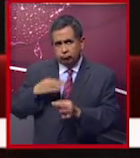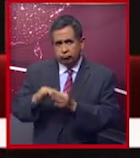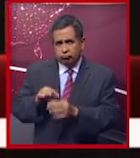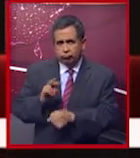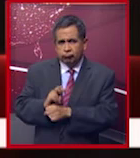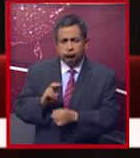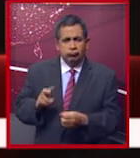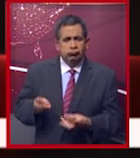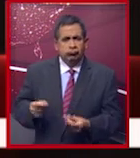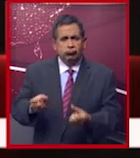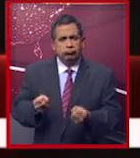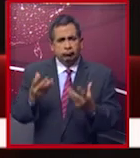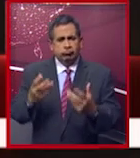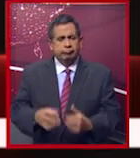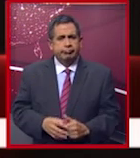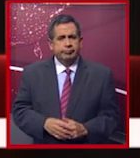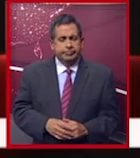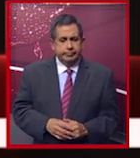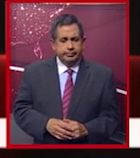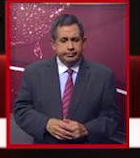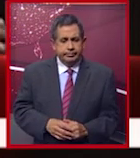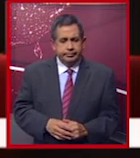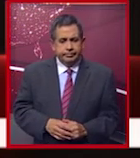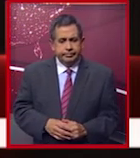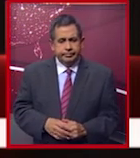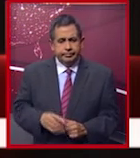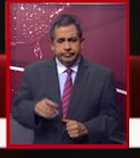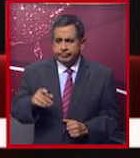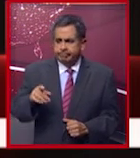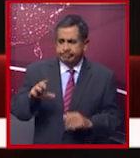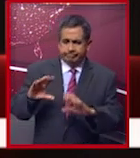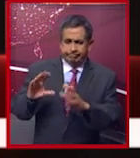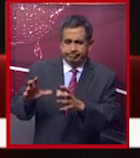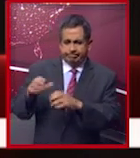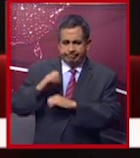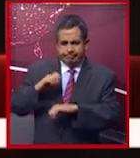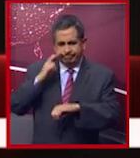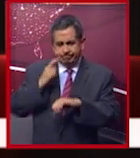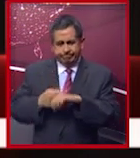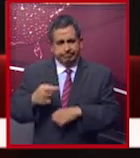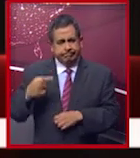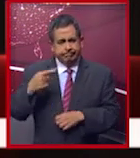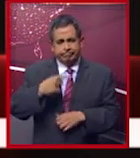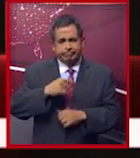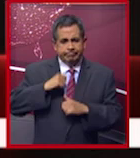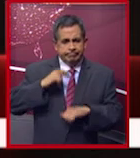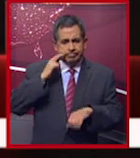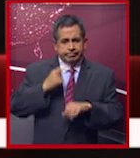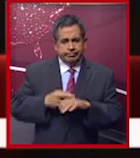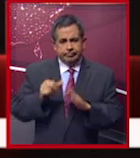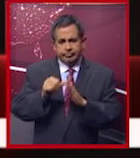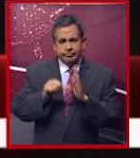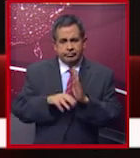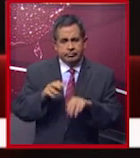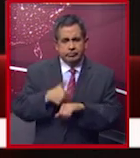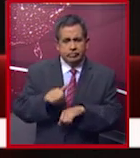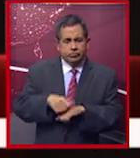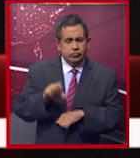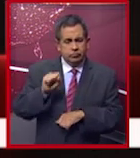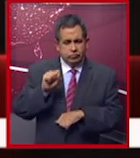gastos. El colectivo agrupado y encabezado por la organización Artículo